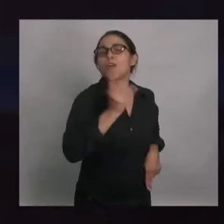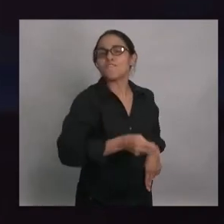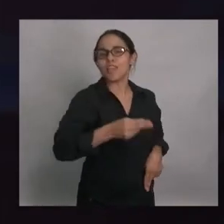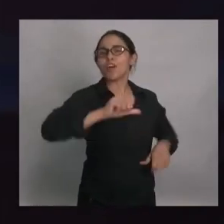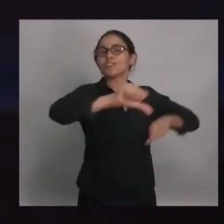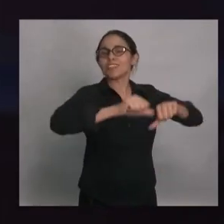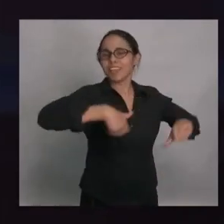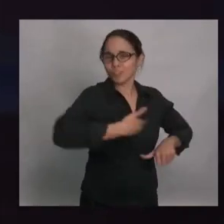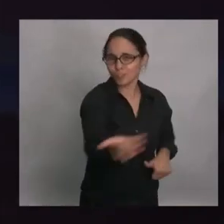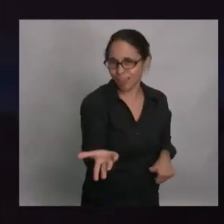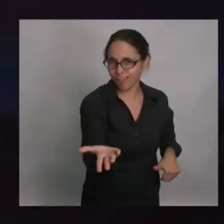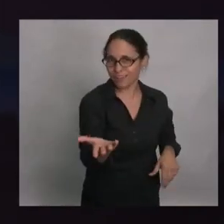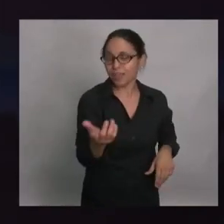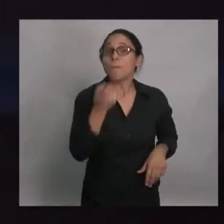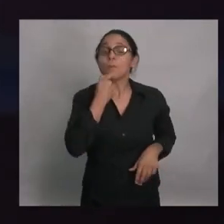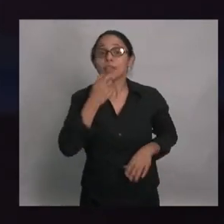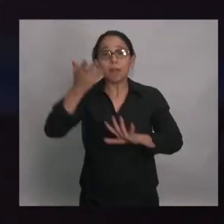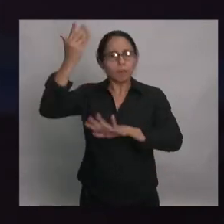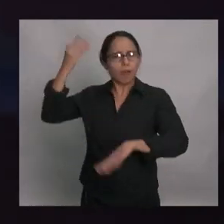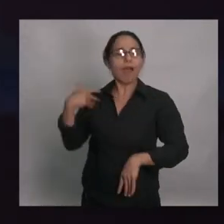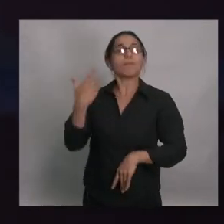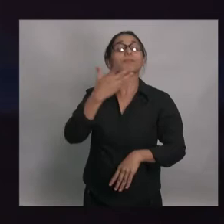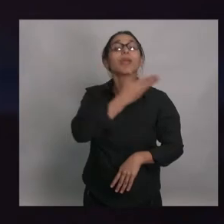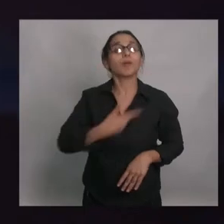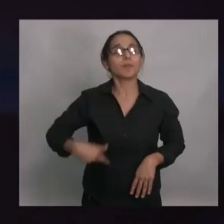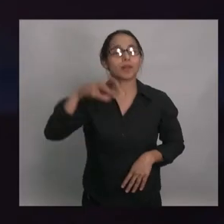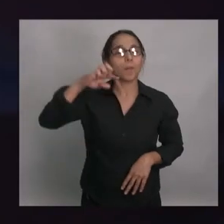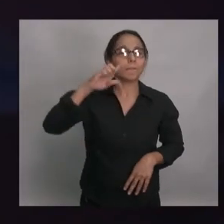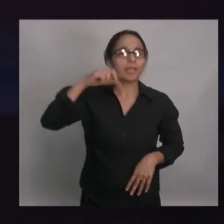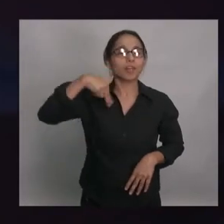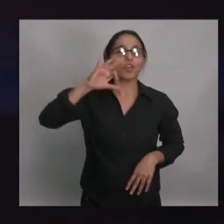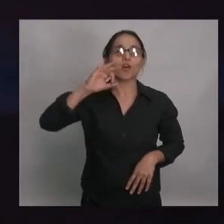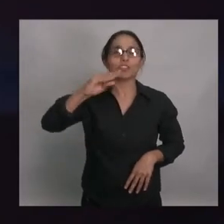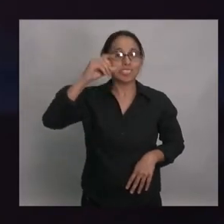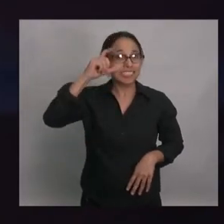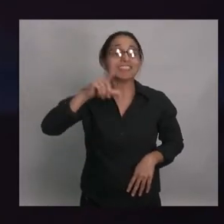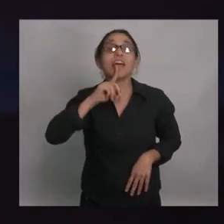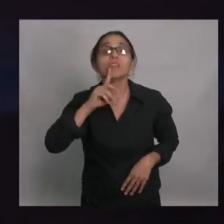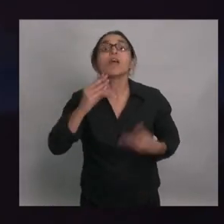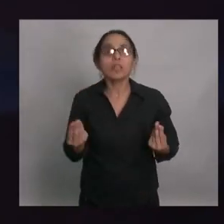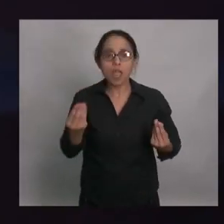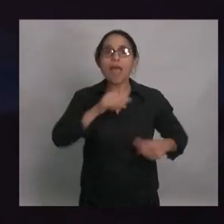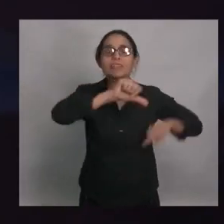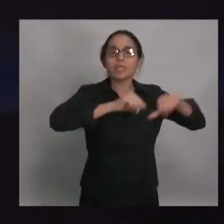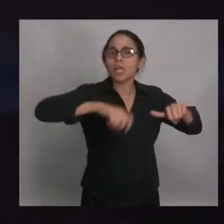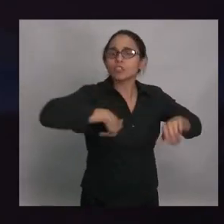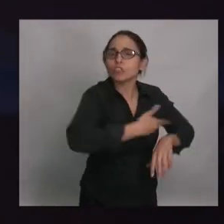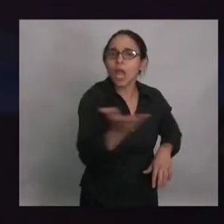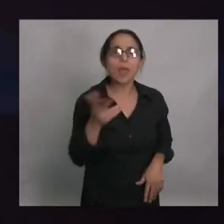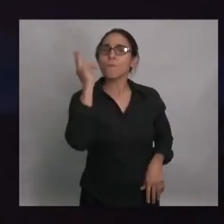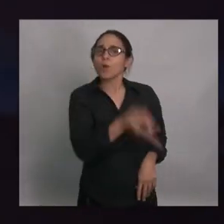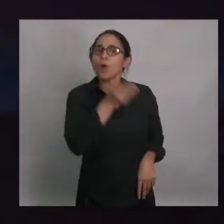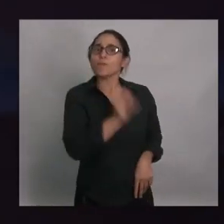se prohibió la enseñanza de las ciencias sociales por ser estas reveladoras de estas